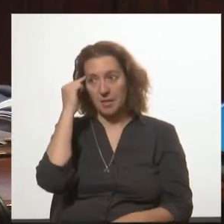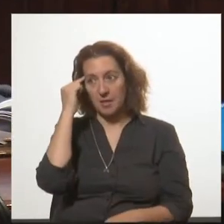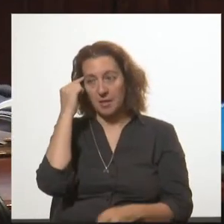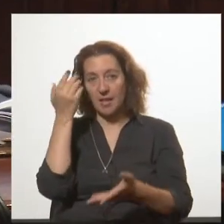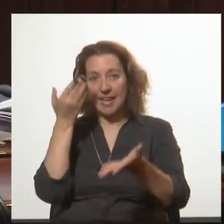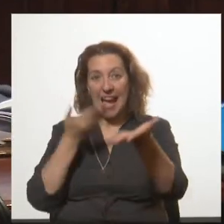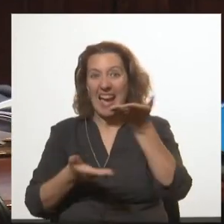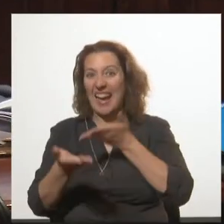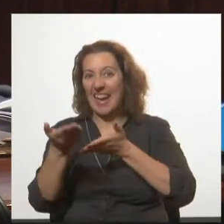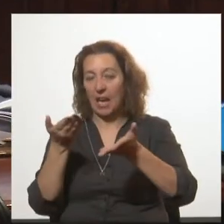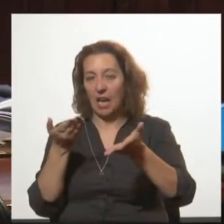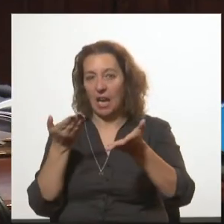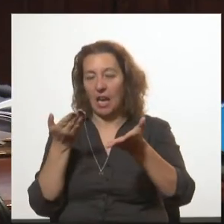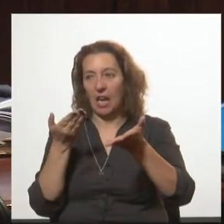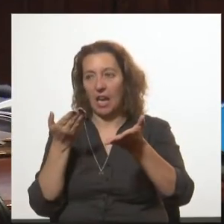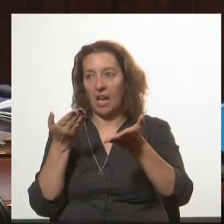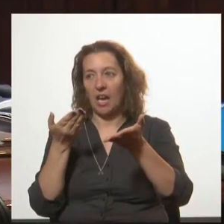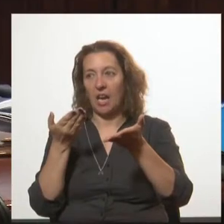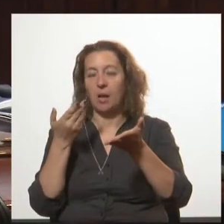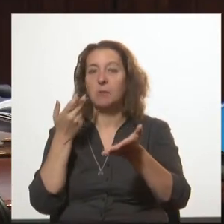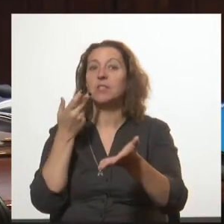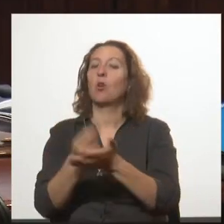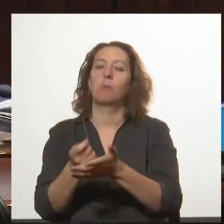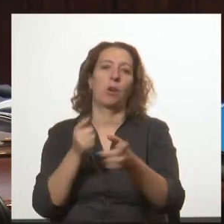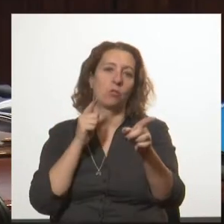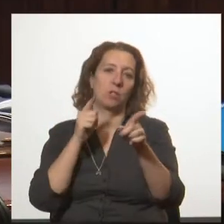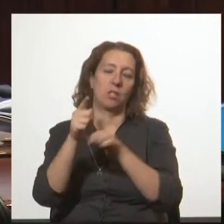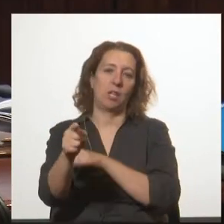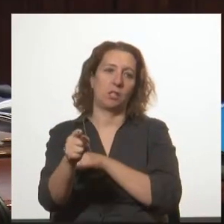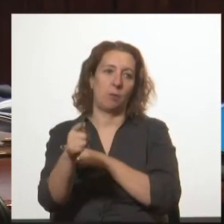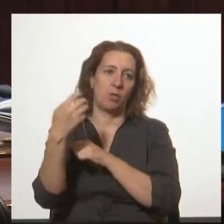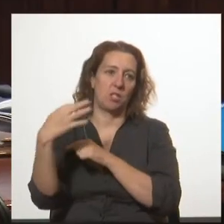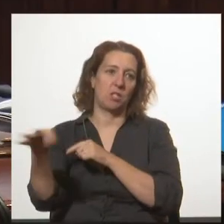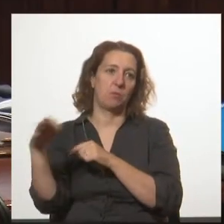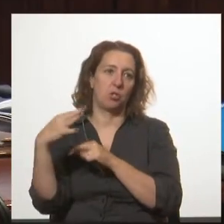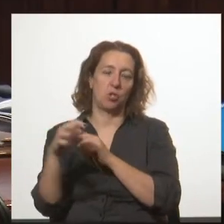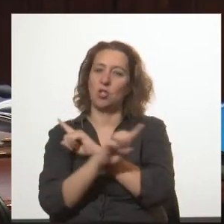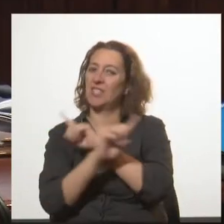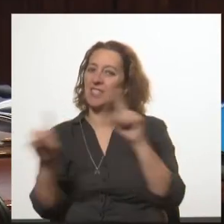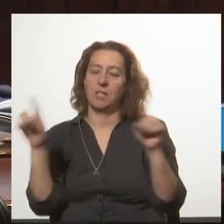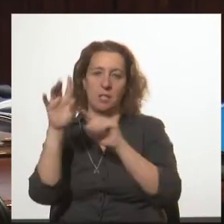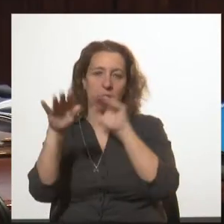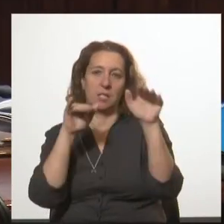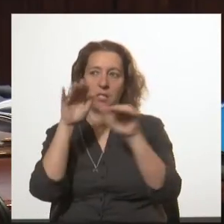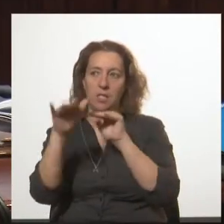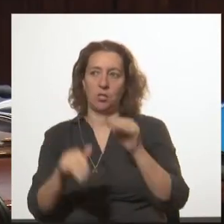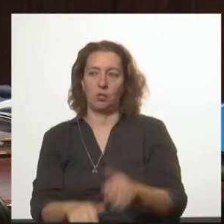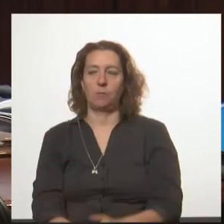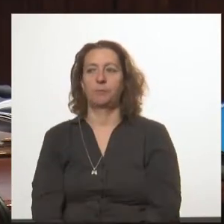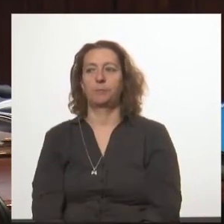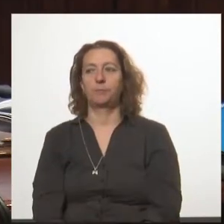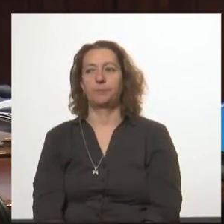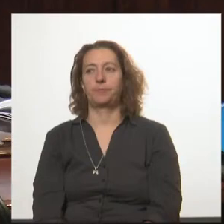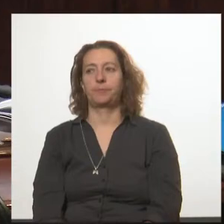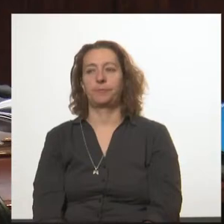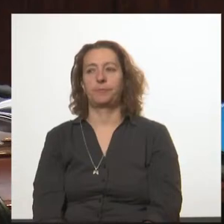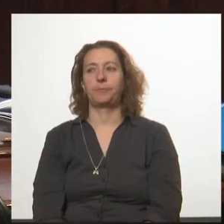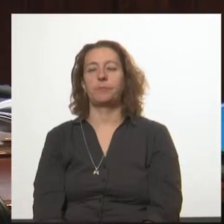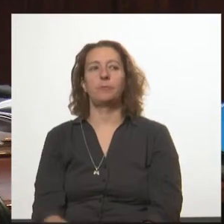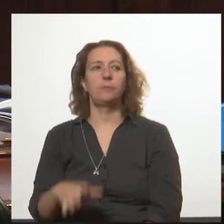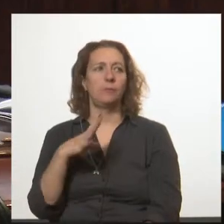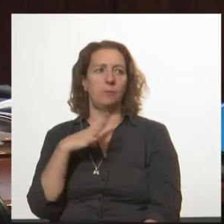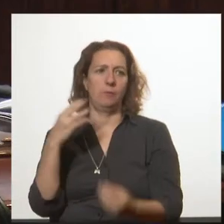canje se adquirieron por compra directa por excepción sin licitación a pesar de sus montos y de existir